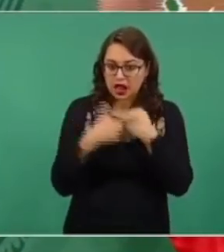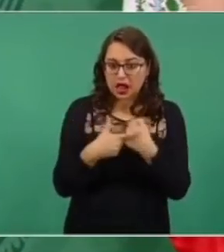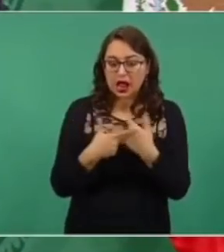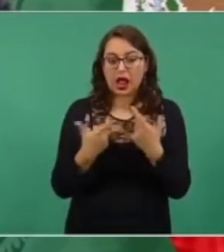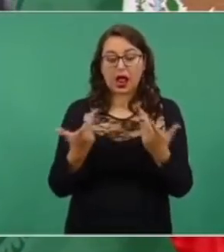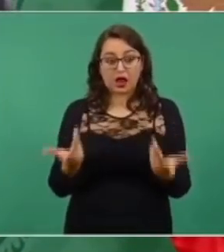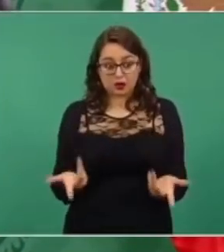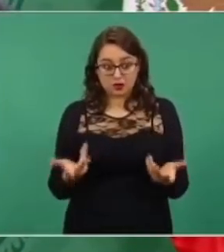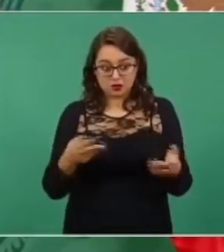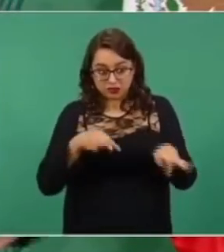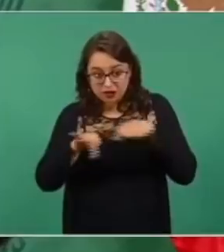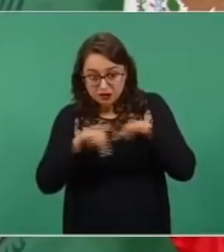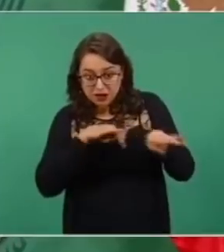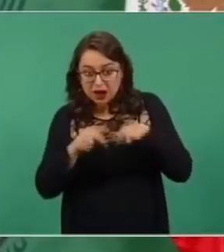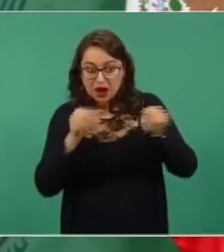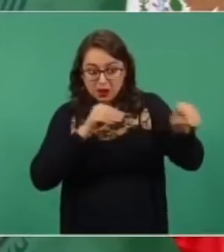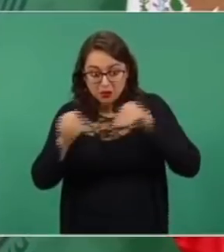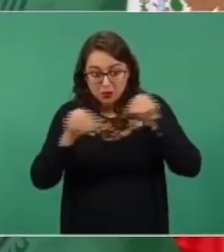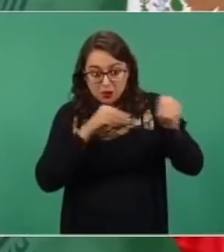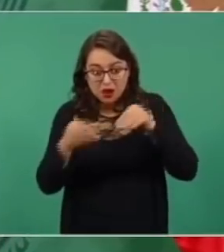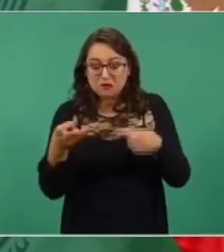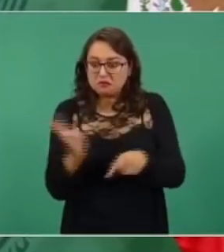beneficio de la producción,